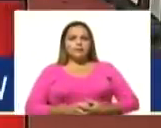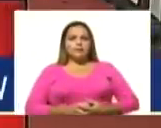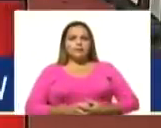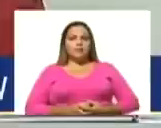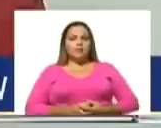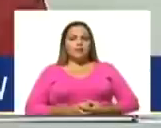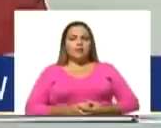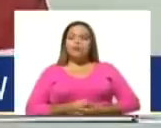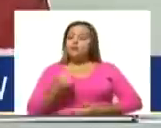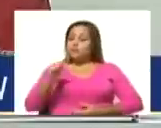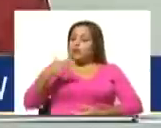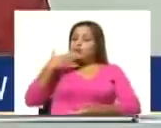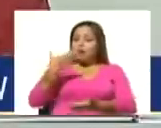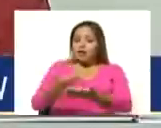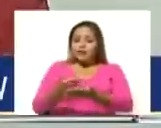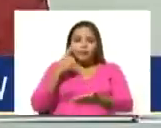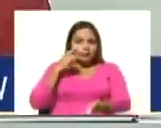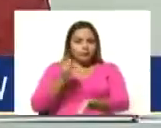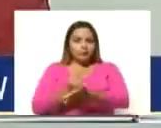Gracias, Melanie. Fíjate,